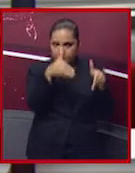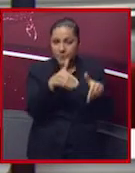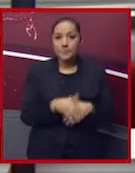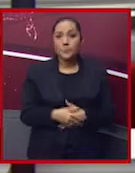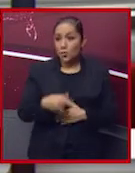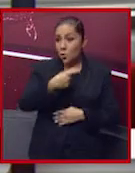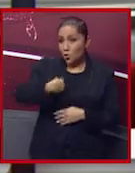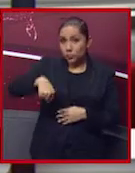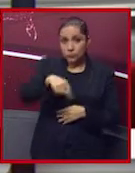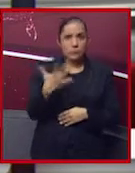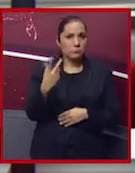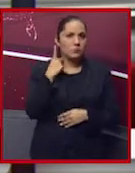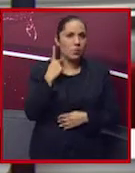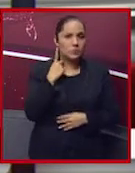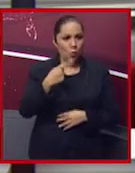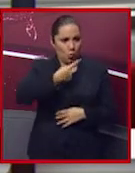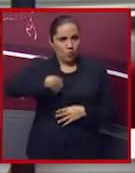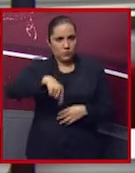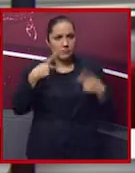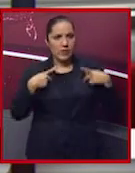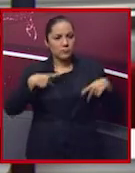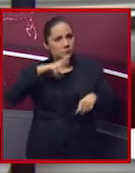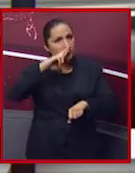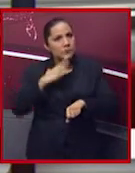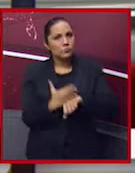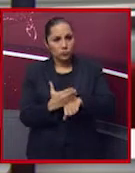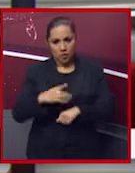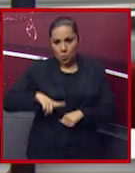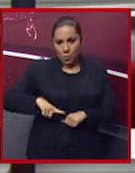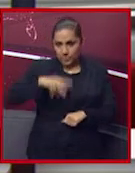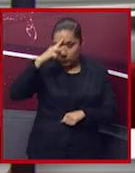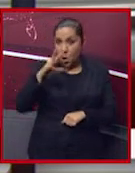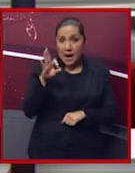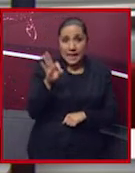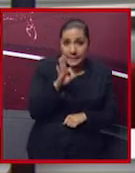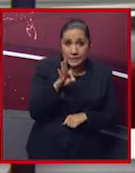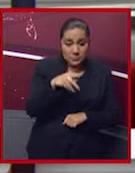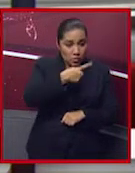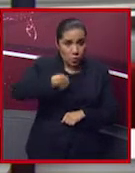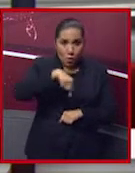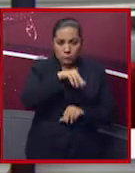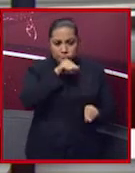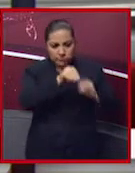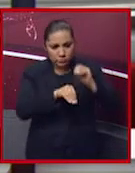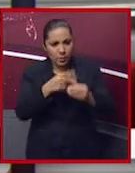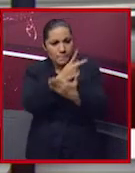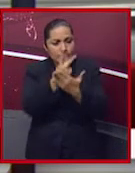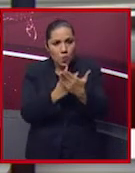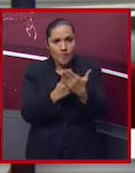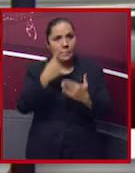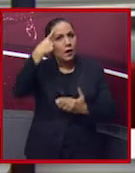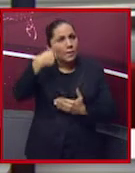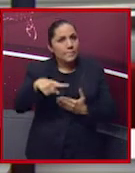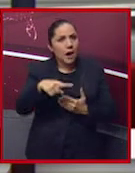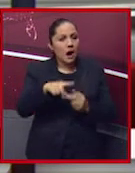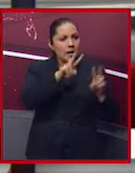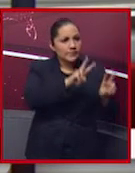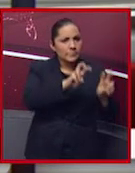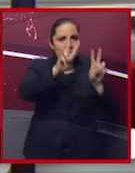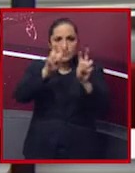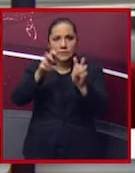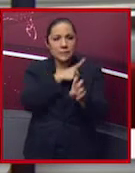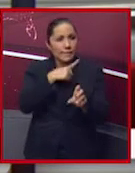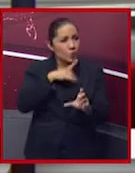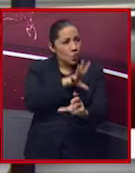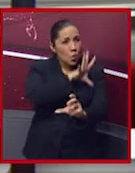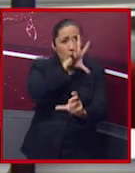responsables del Estado mexicano, no hacemos políticas públicas integrales, vamos a seguir viendo a las